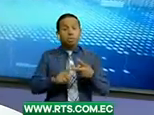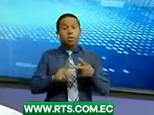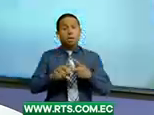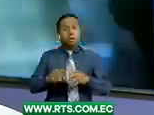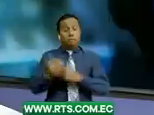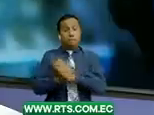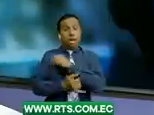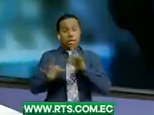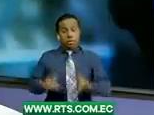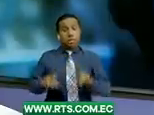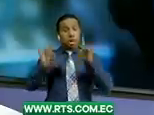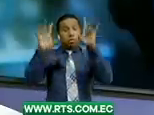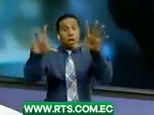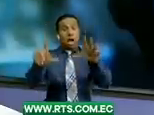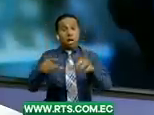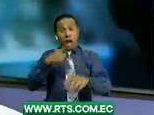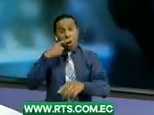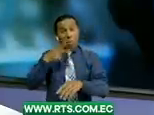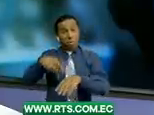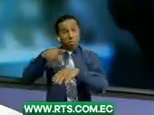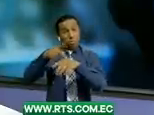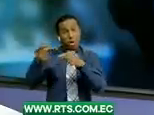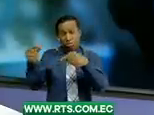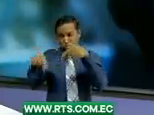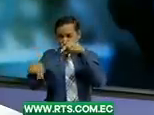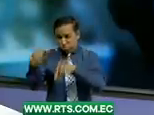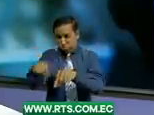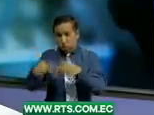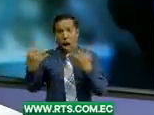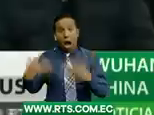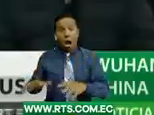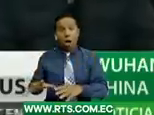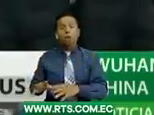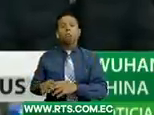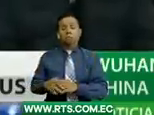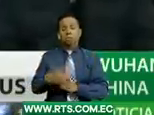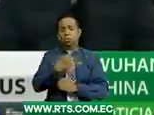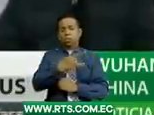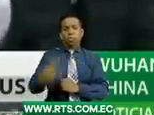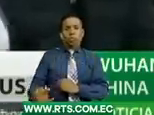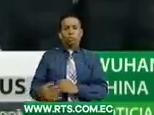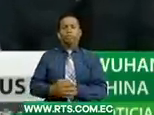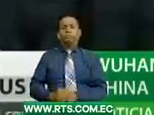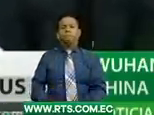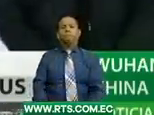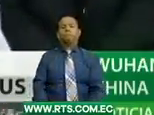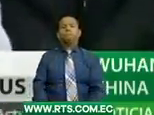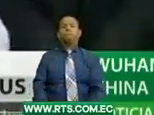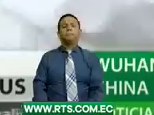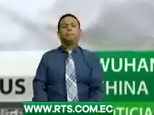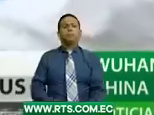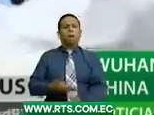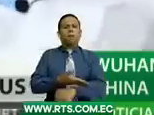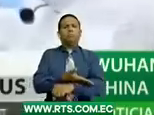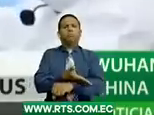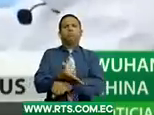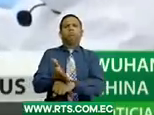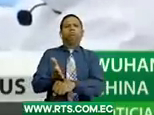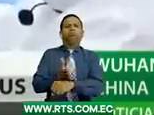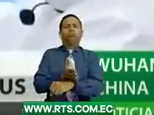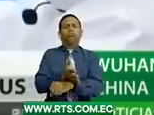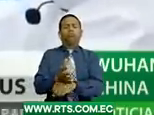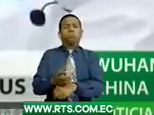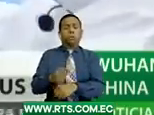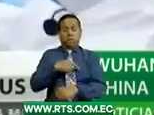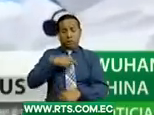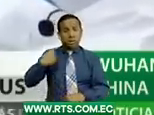virus en un laboratorio. Más detalles en la siguiente nota. Con el paso de las horas, la cifra de fallecidos en